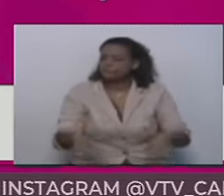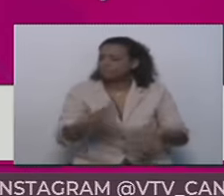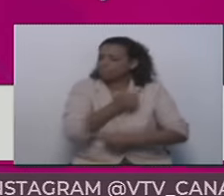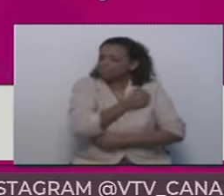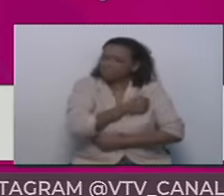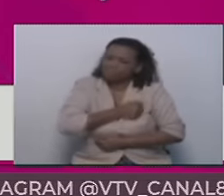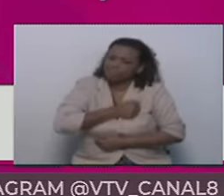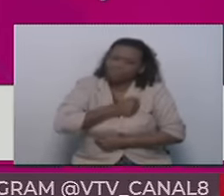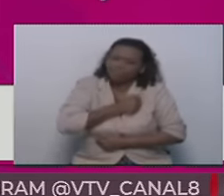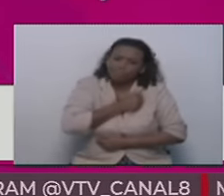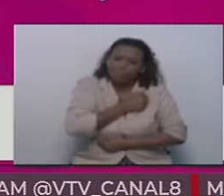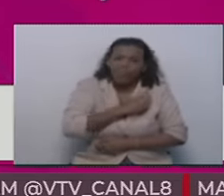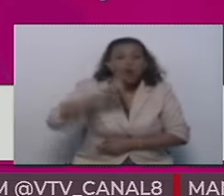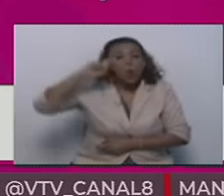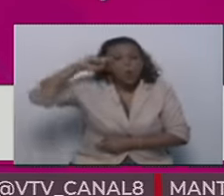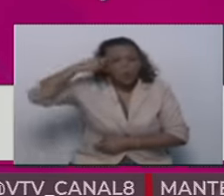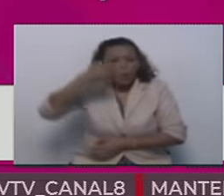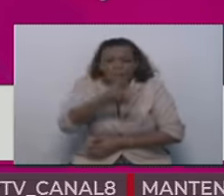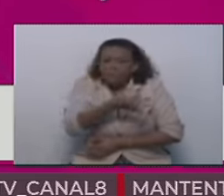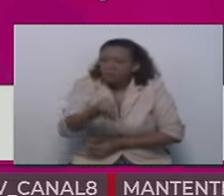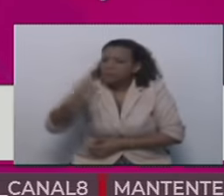2014. Lo recuerdo perfectamente.